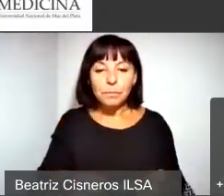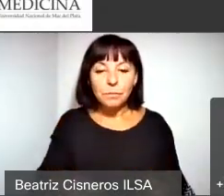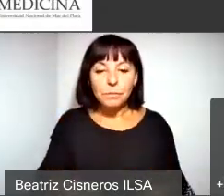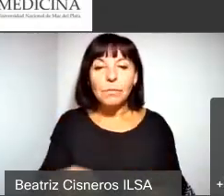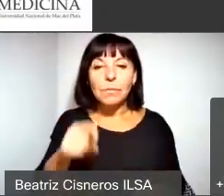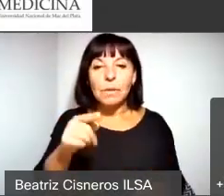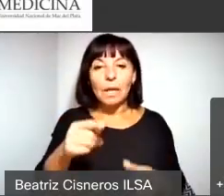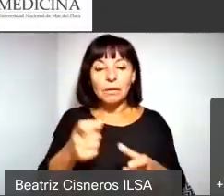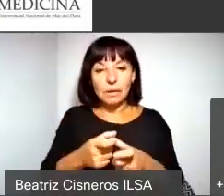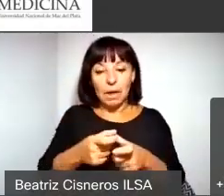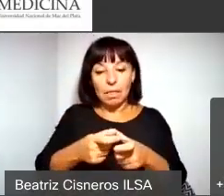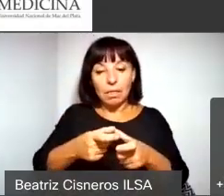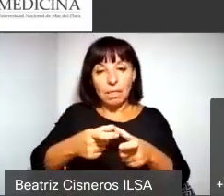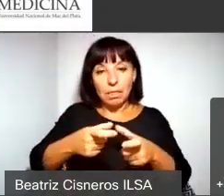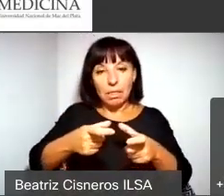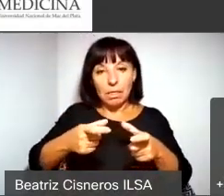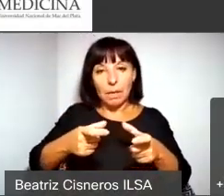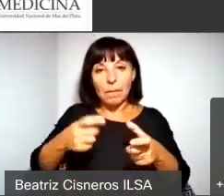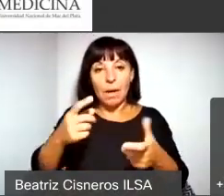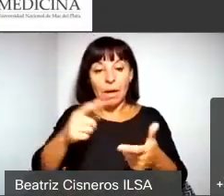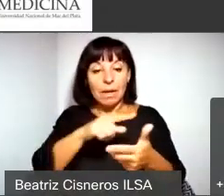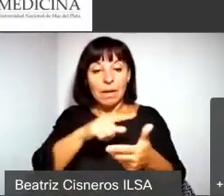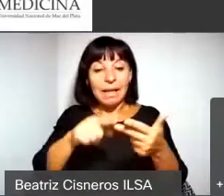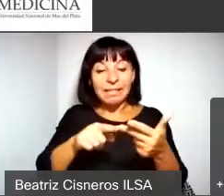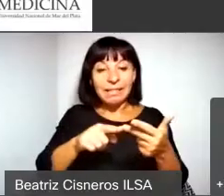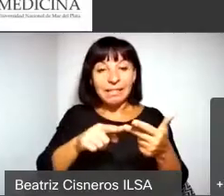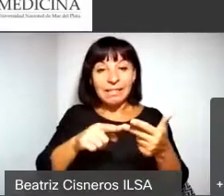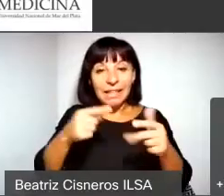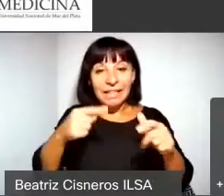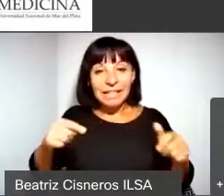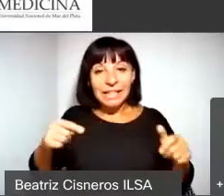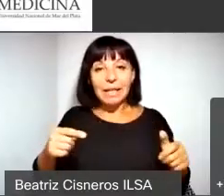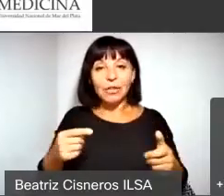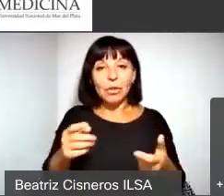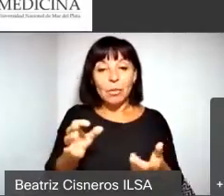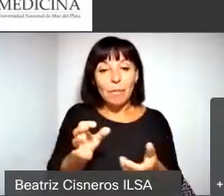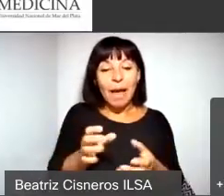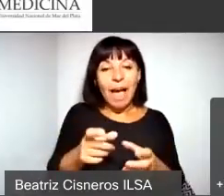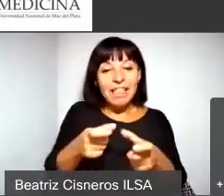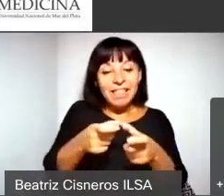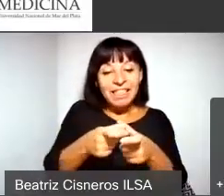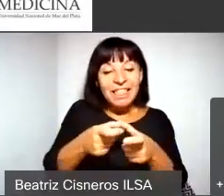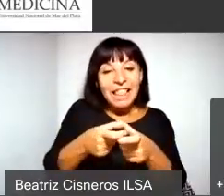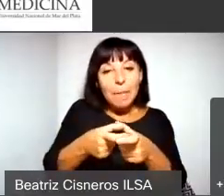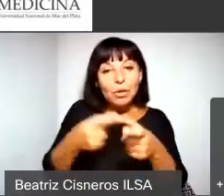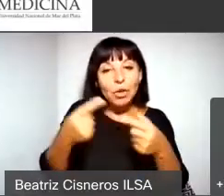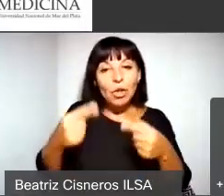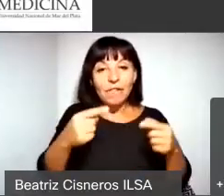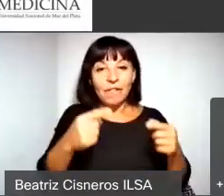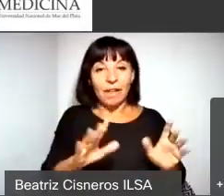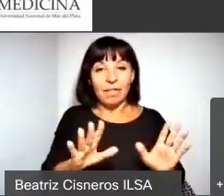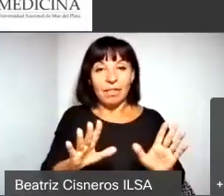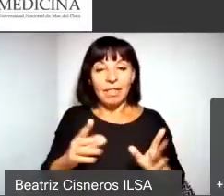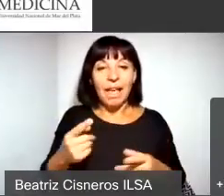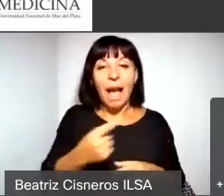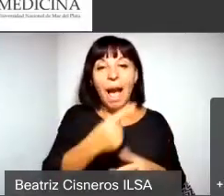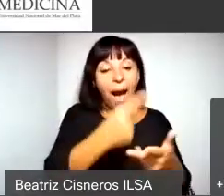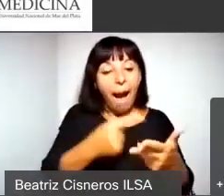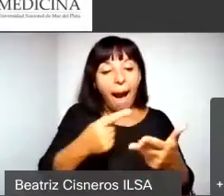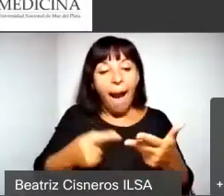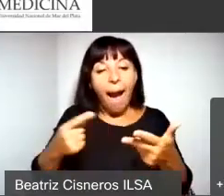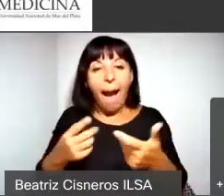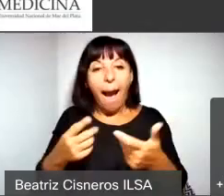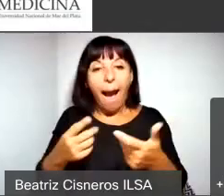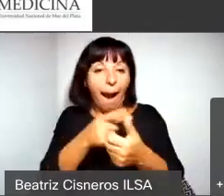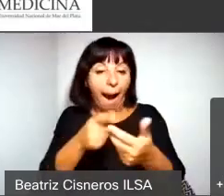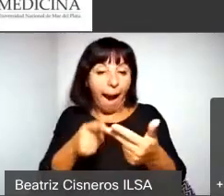ya que estos 3 elementos presentan un diámetro diferente y eso condiciona la función que van a tener, ¿sí? Los más